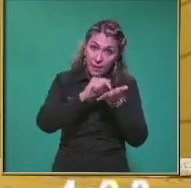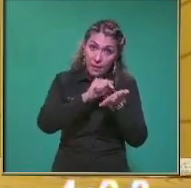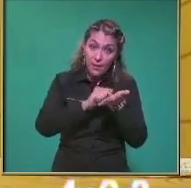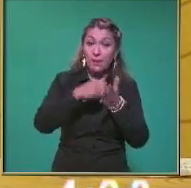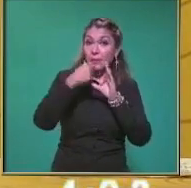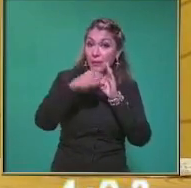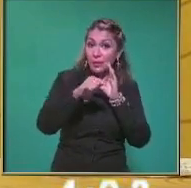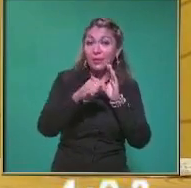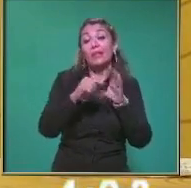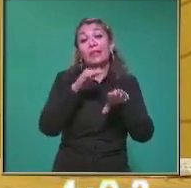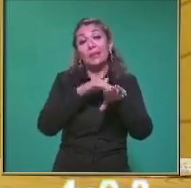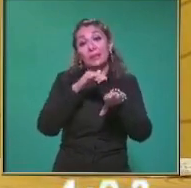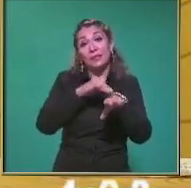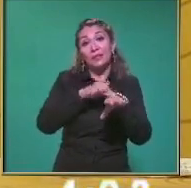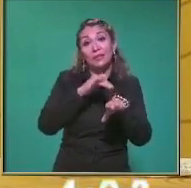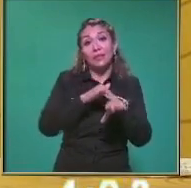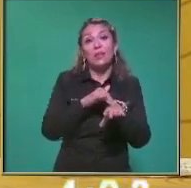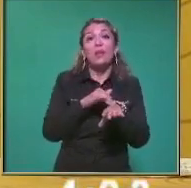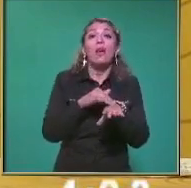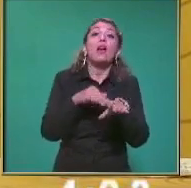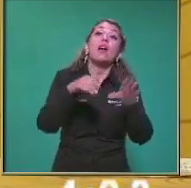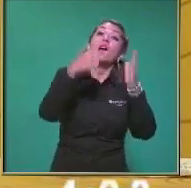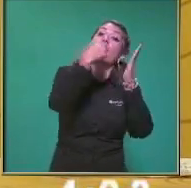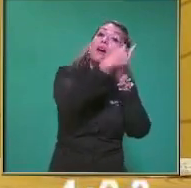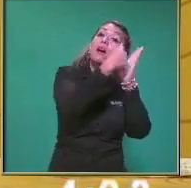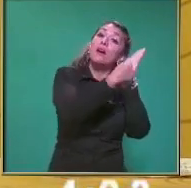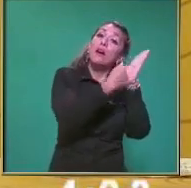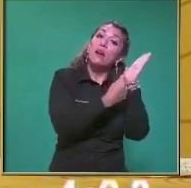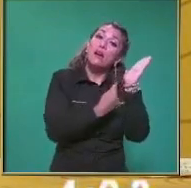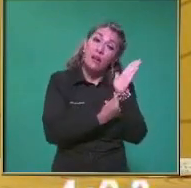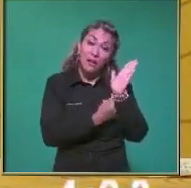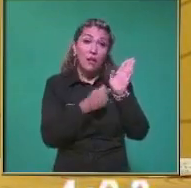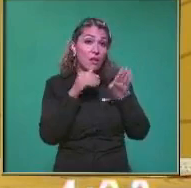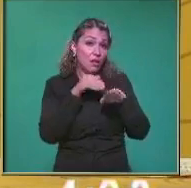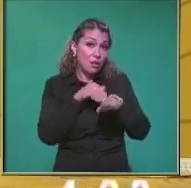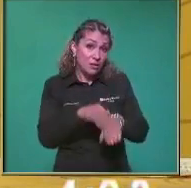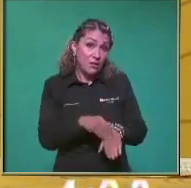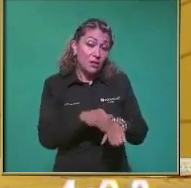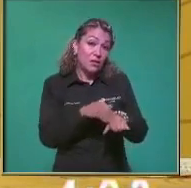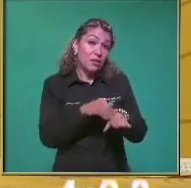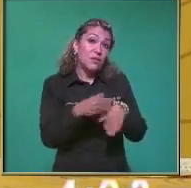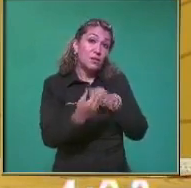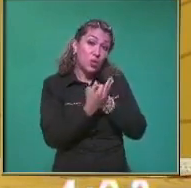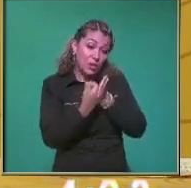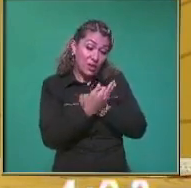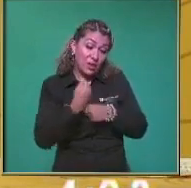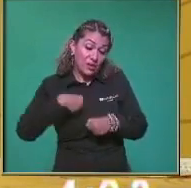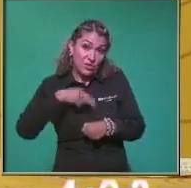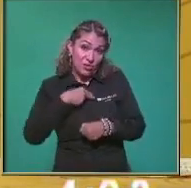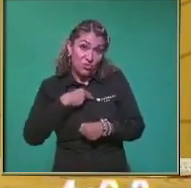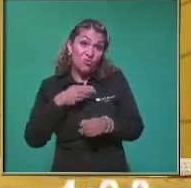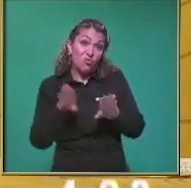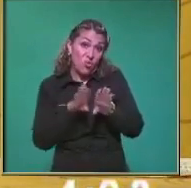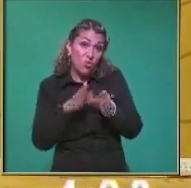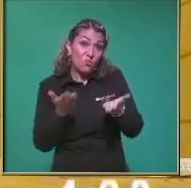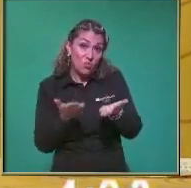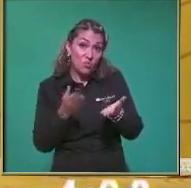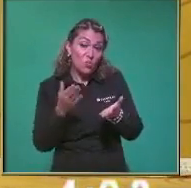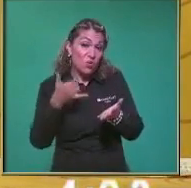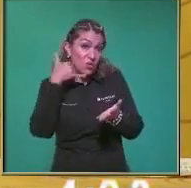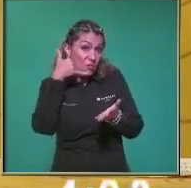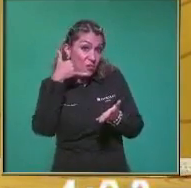y también llamar para ver cuáles serían los pasos a seguir. Por lo pronto es aislarlo para que no tenga contacto con los demás y que los demás no se